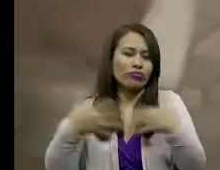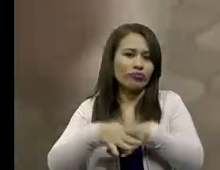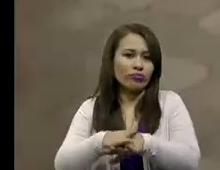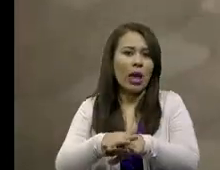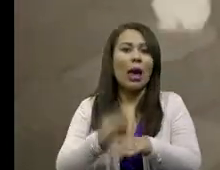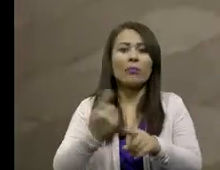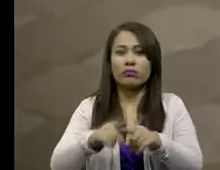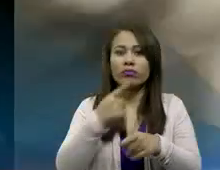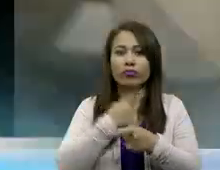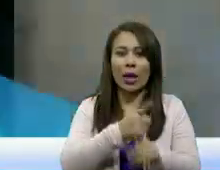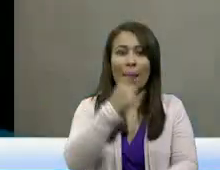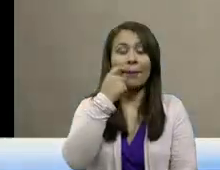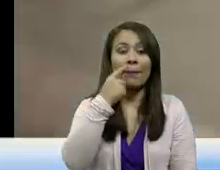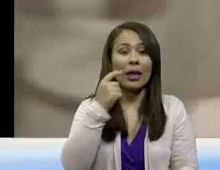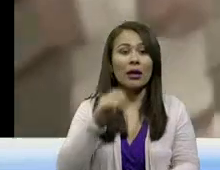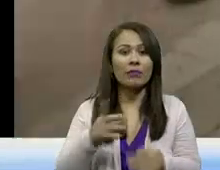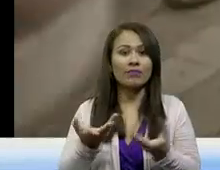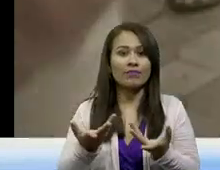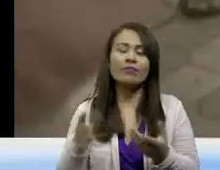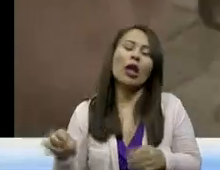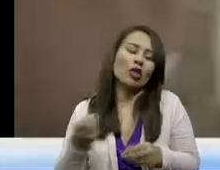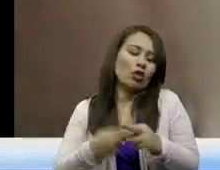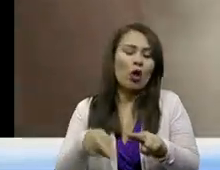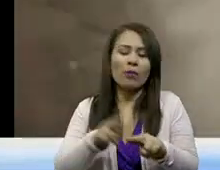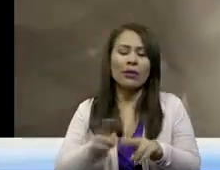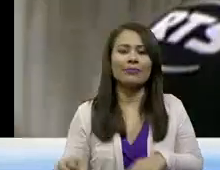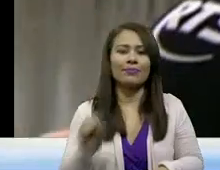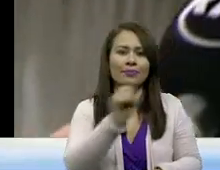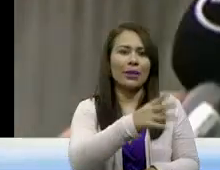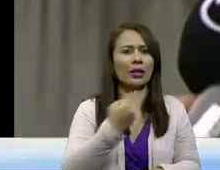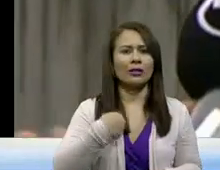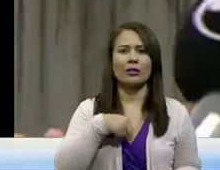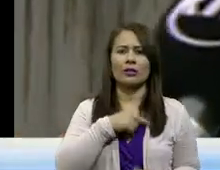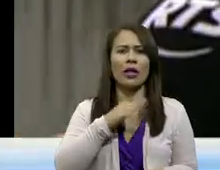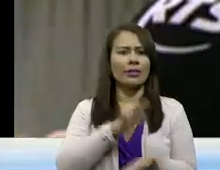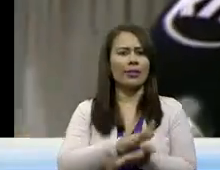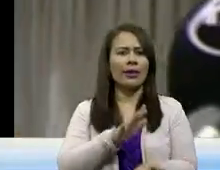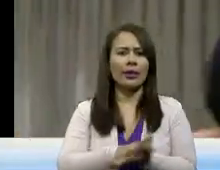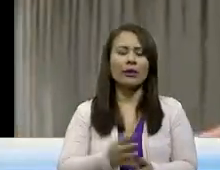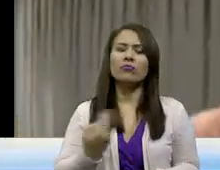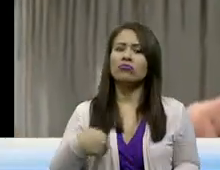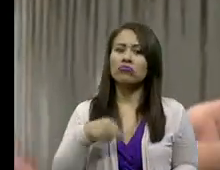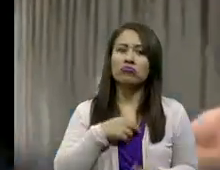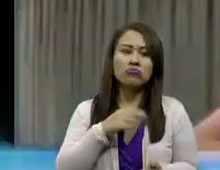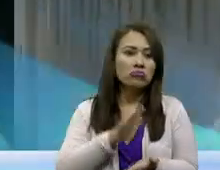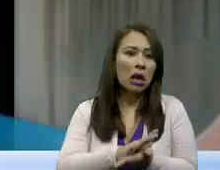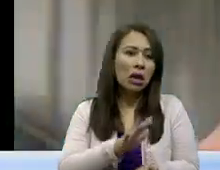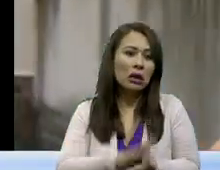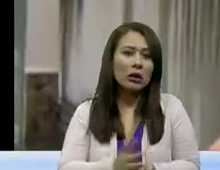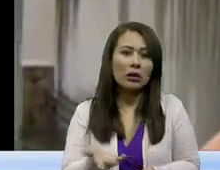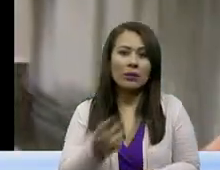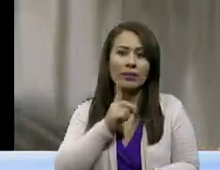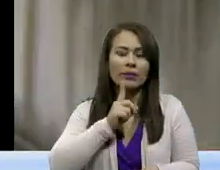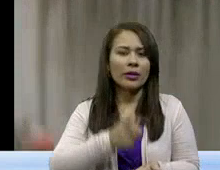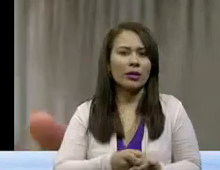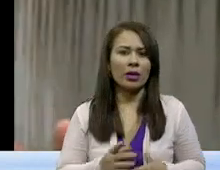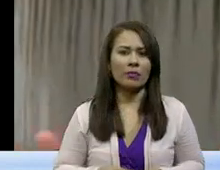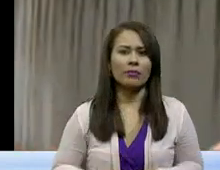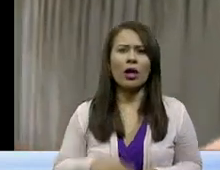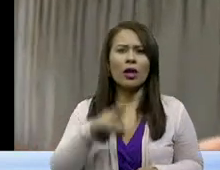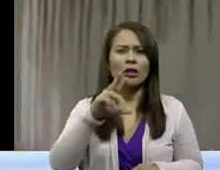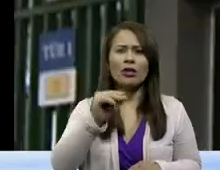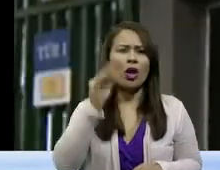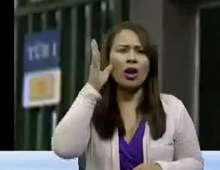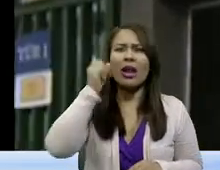de familia llevaron con normalidad a sus hijos a clases. Todo tranquilo, la verdad es que todo tranquilo. Realmente no creo que deberían alarmarse